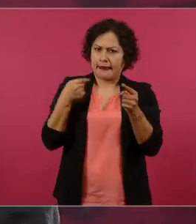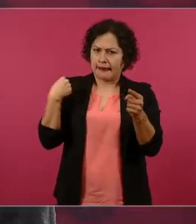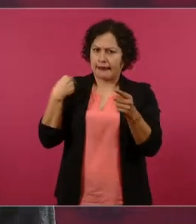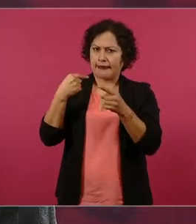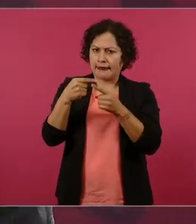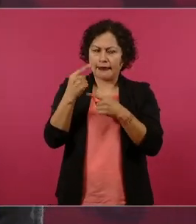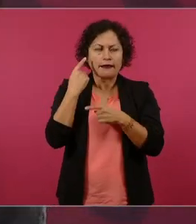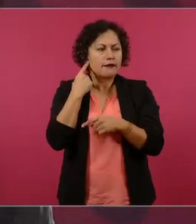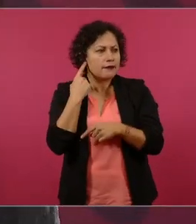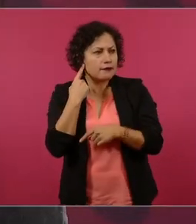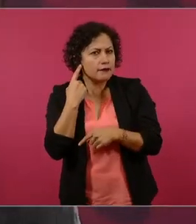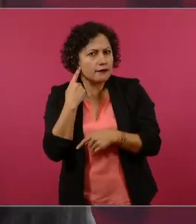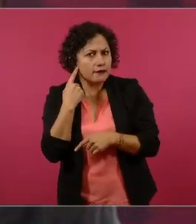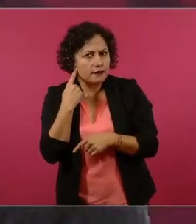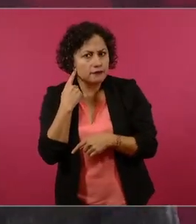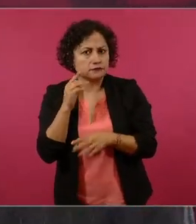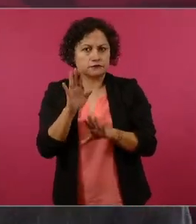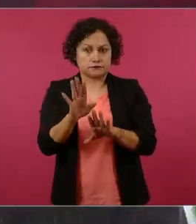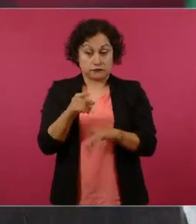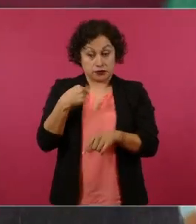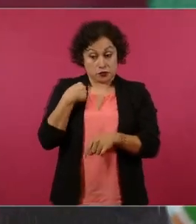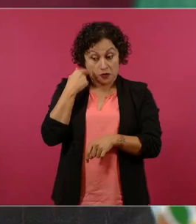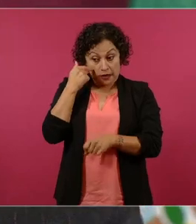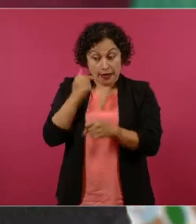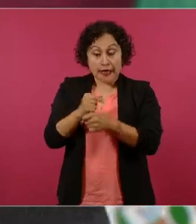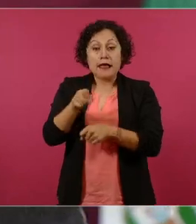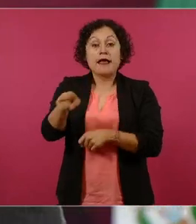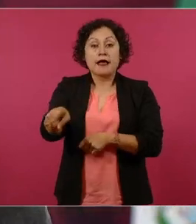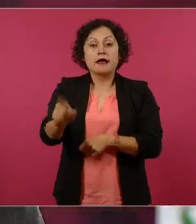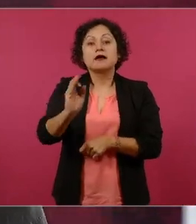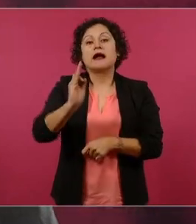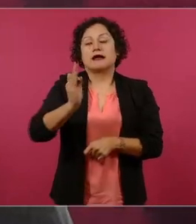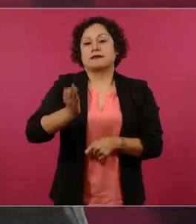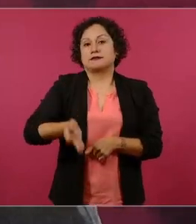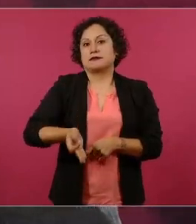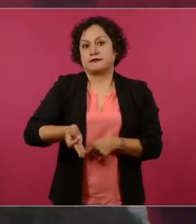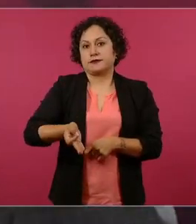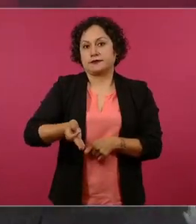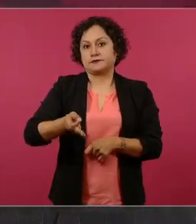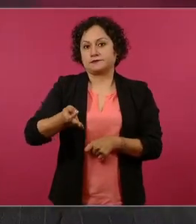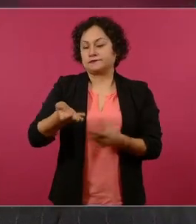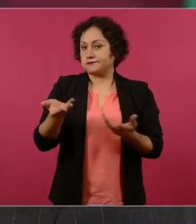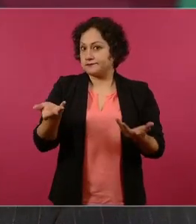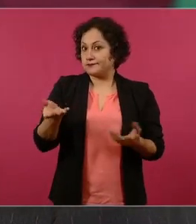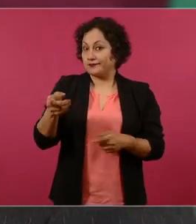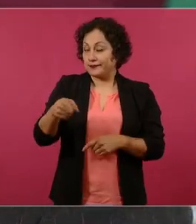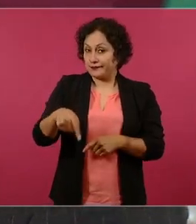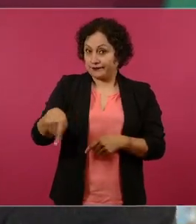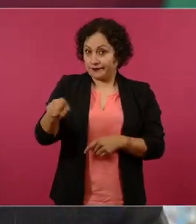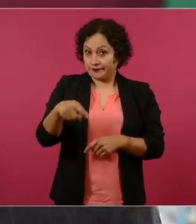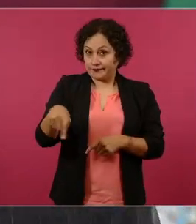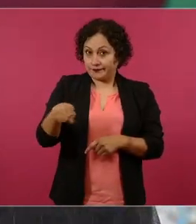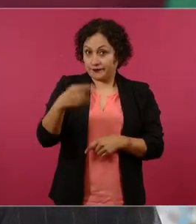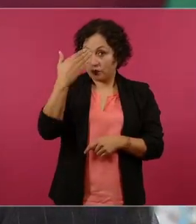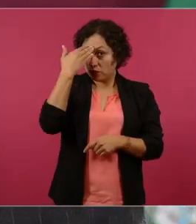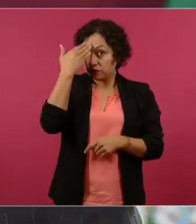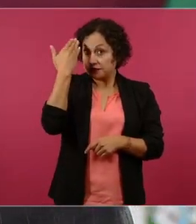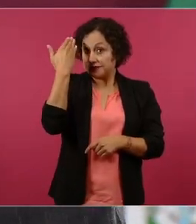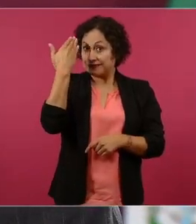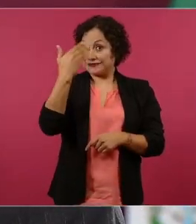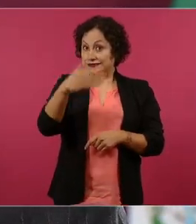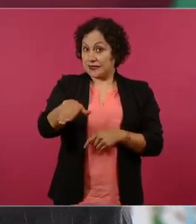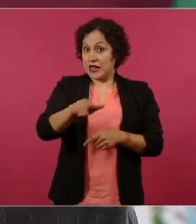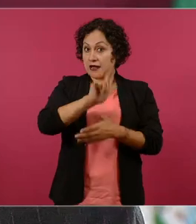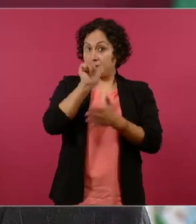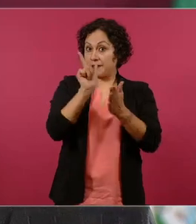que aceptan la reforma sea que ellos consideran que se debe de hacer